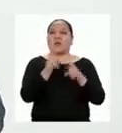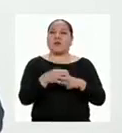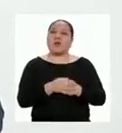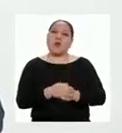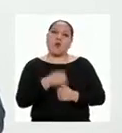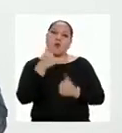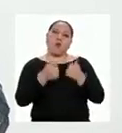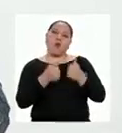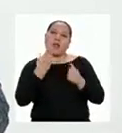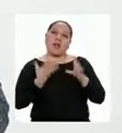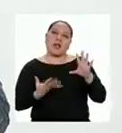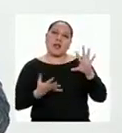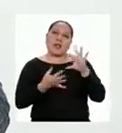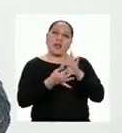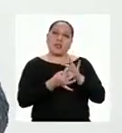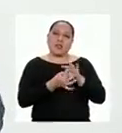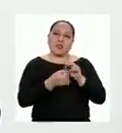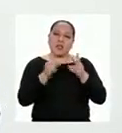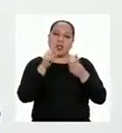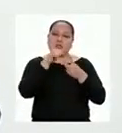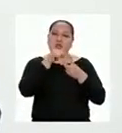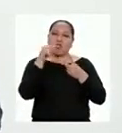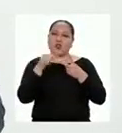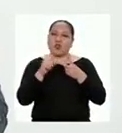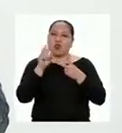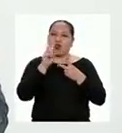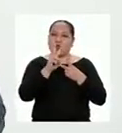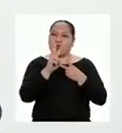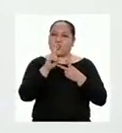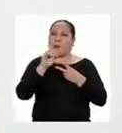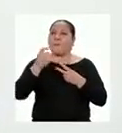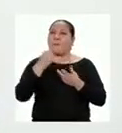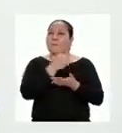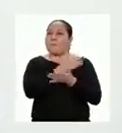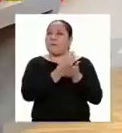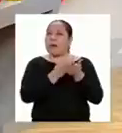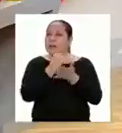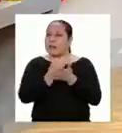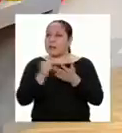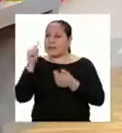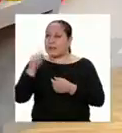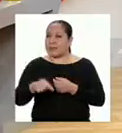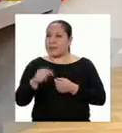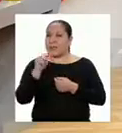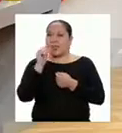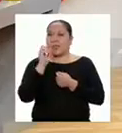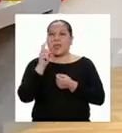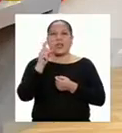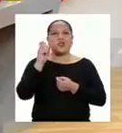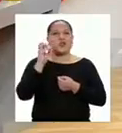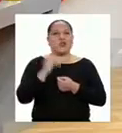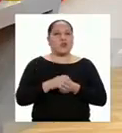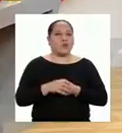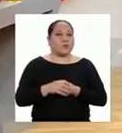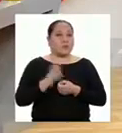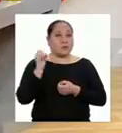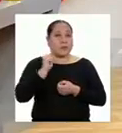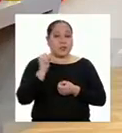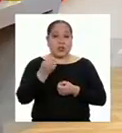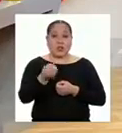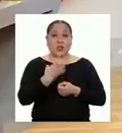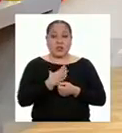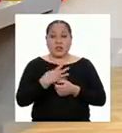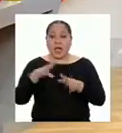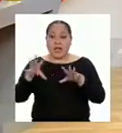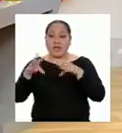¿Qué relación hayas entre estas dos primeras partes de nuestro texto múltiple? En ese último texto, si bien nos habla de la